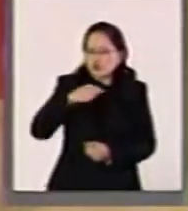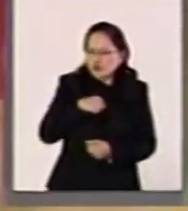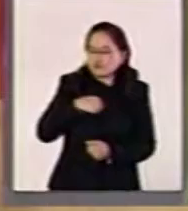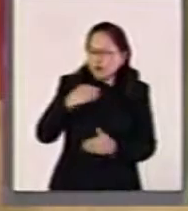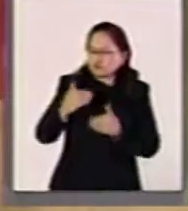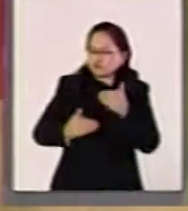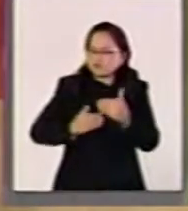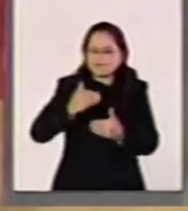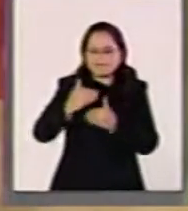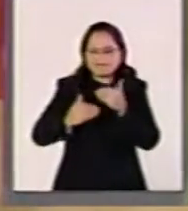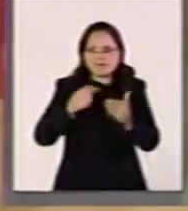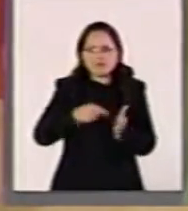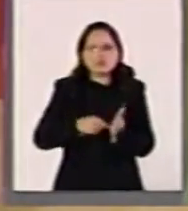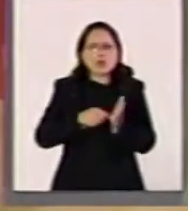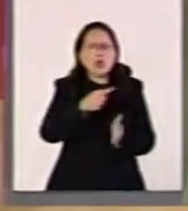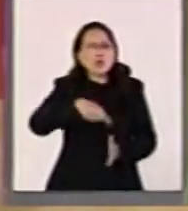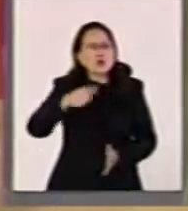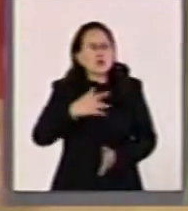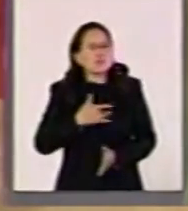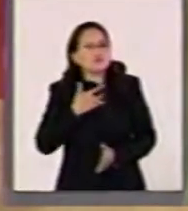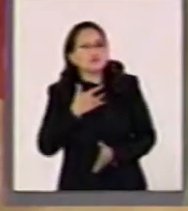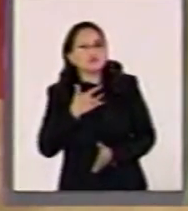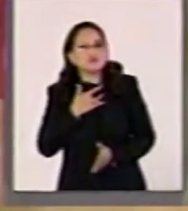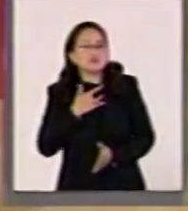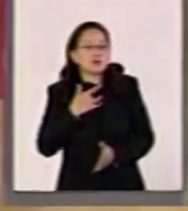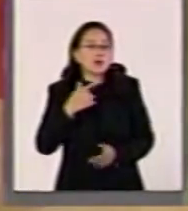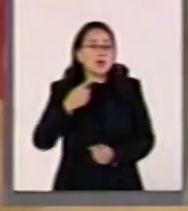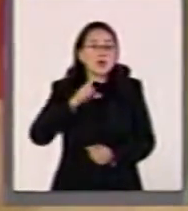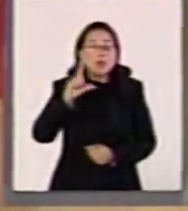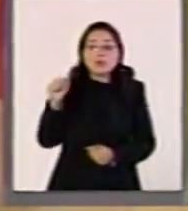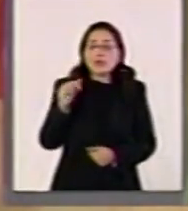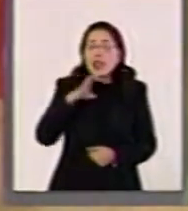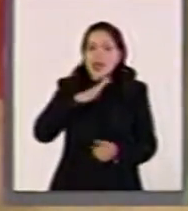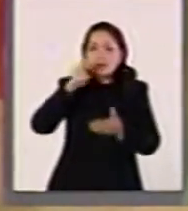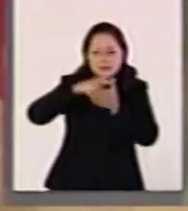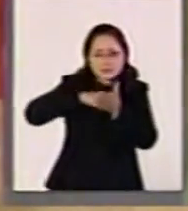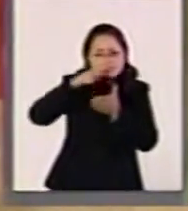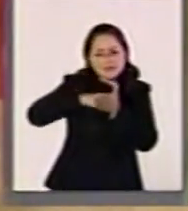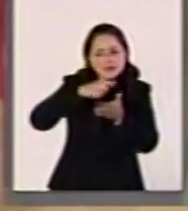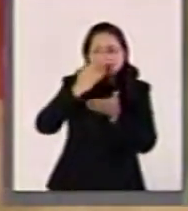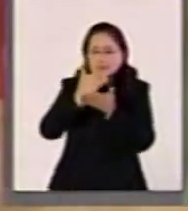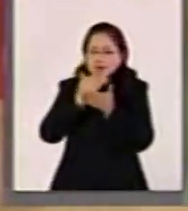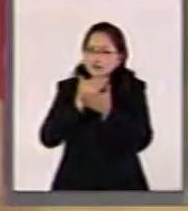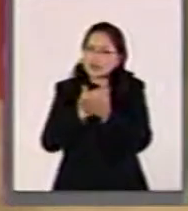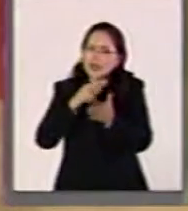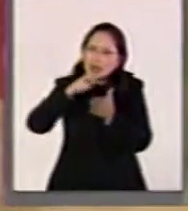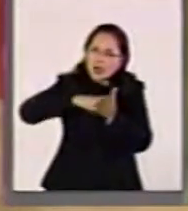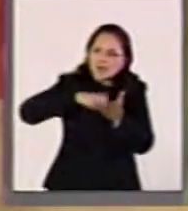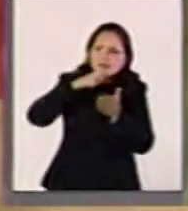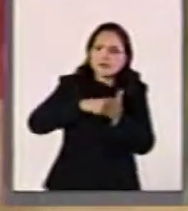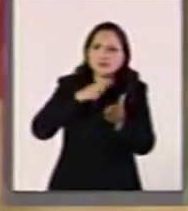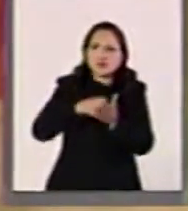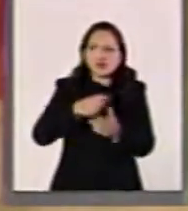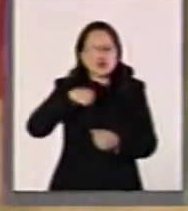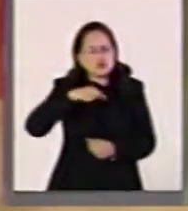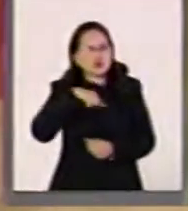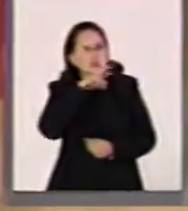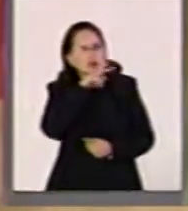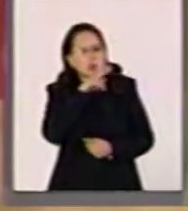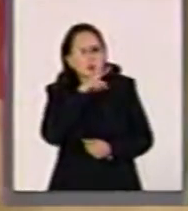finalmente puesto en consideración después de hacer algunos ajustes. Particularmente nos preocupa